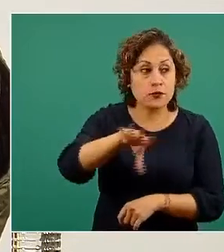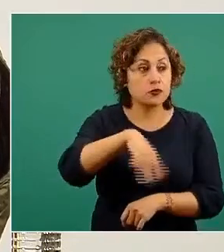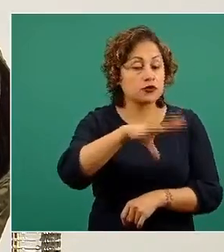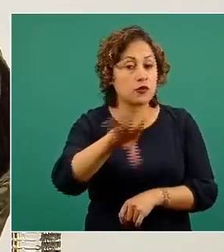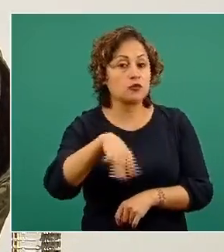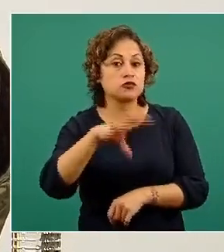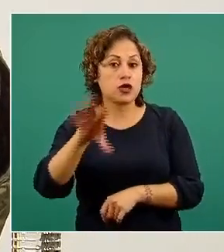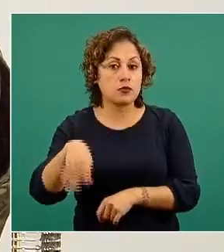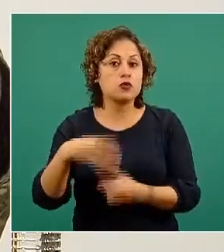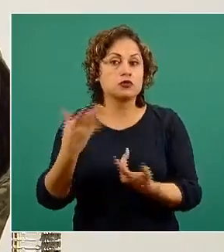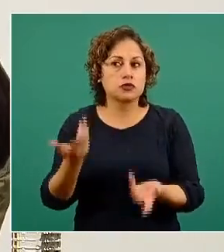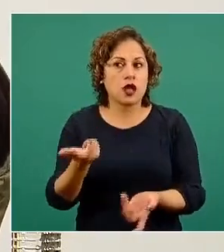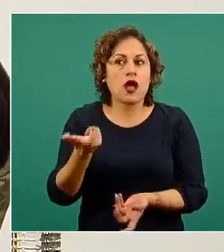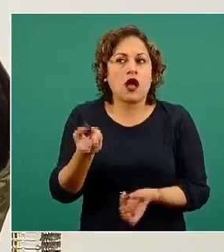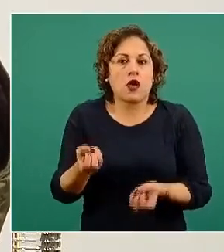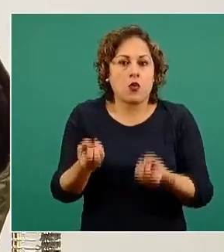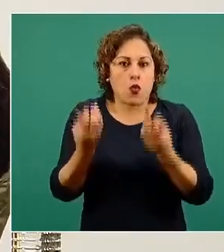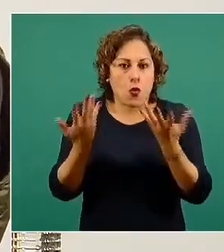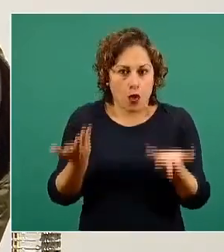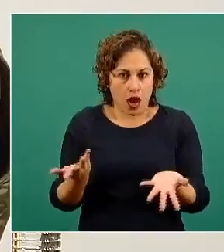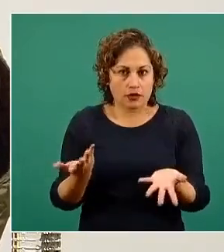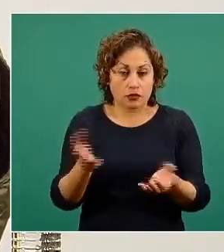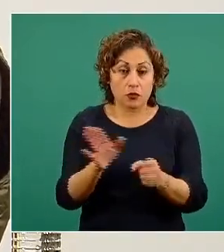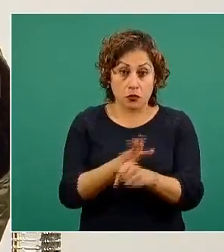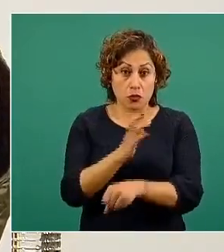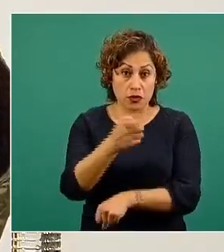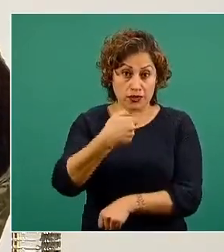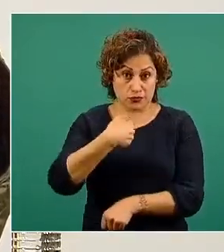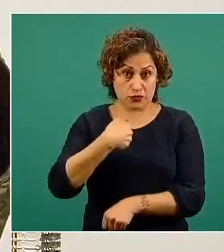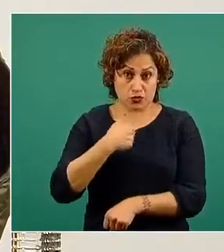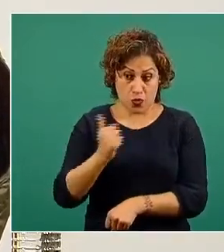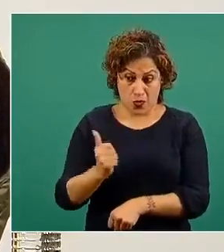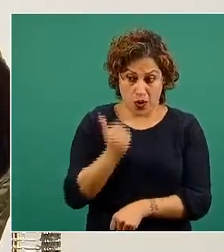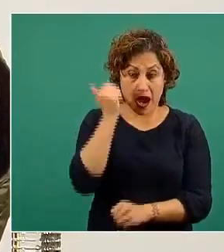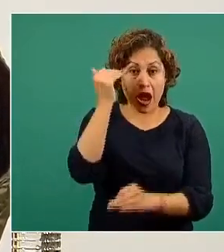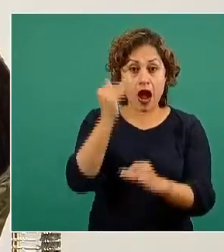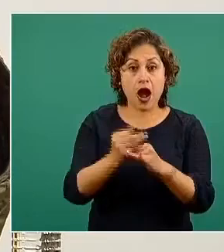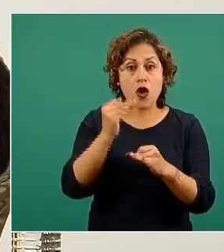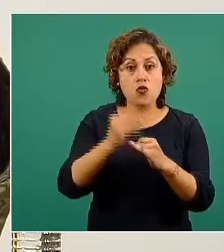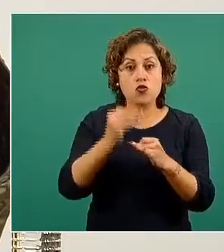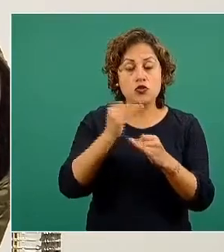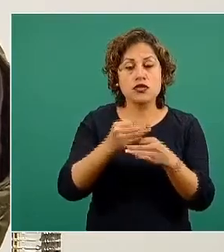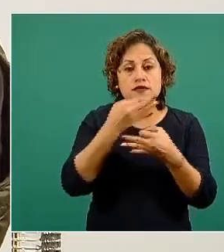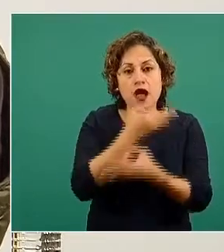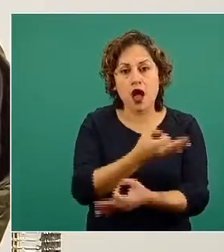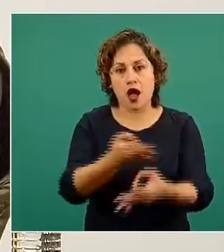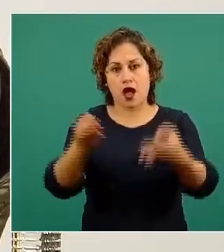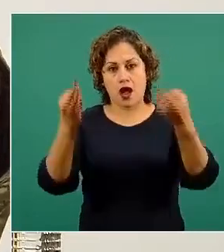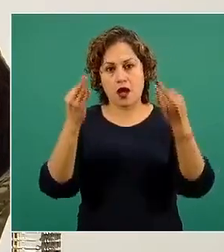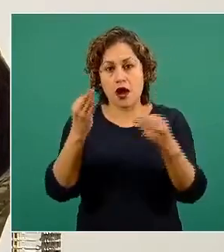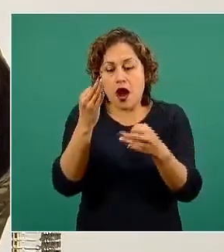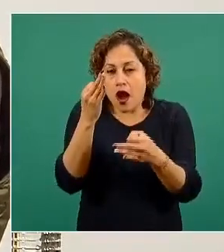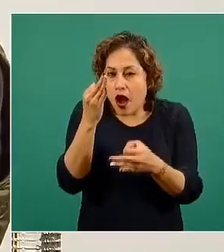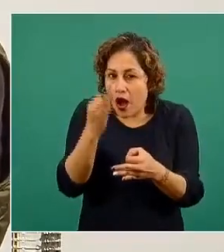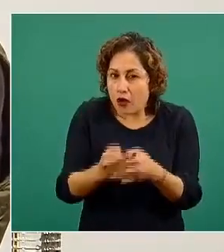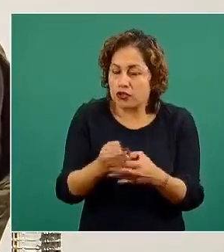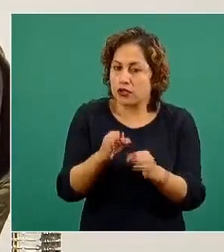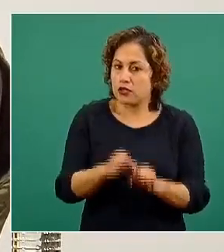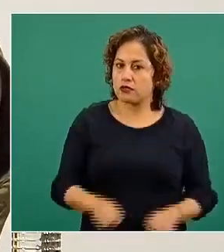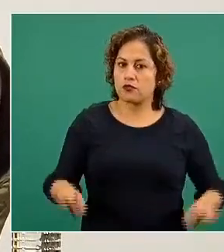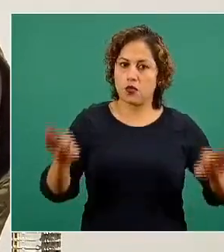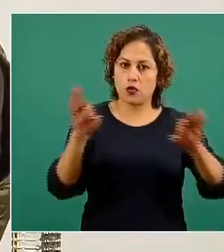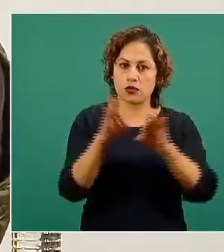de pandemia. Entonces, siempre hacer un llamado, porque creemos que lo que debe de imperar ahora es la